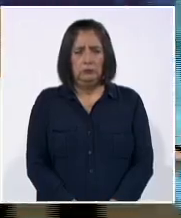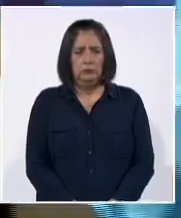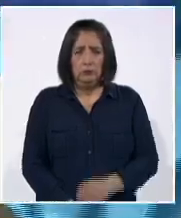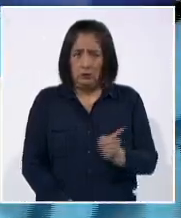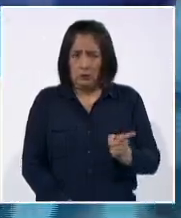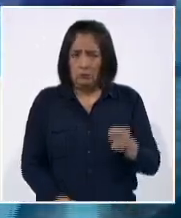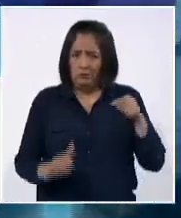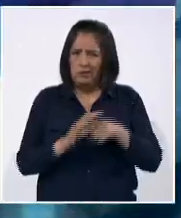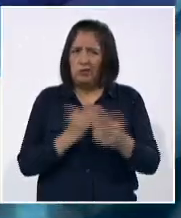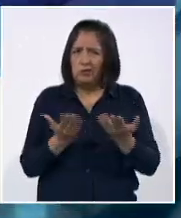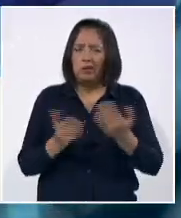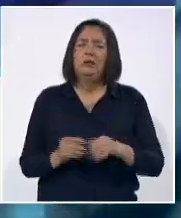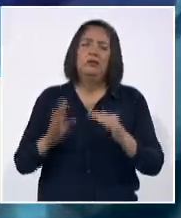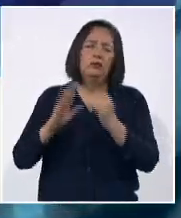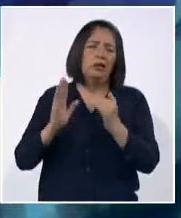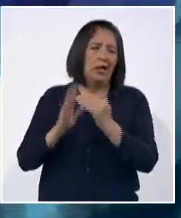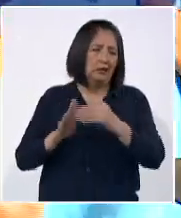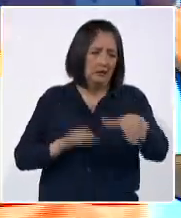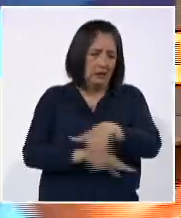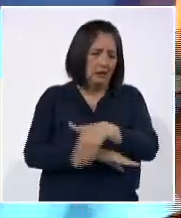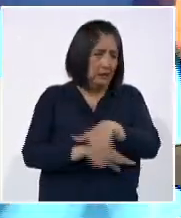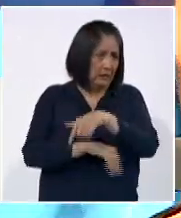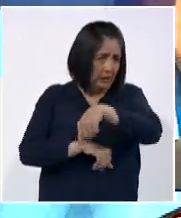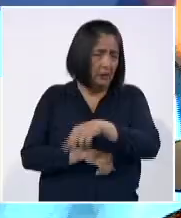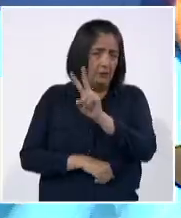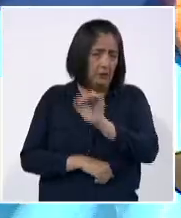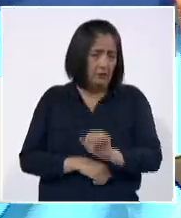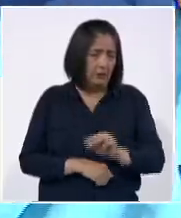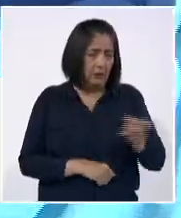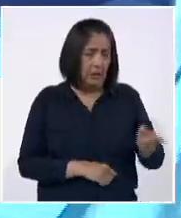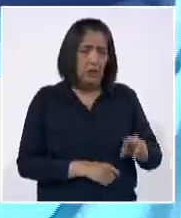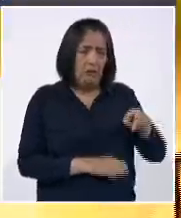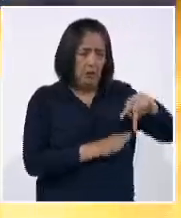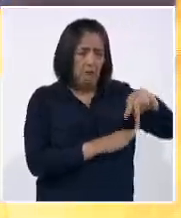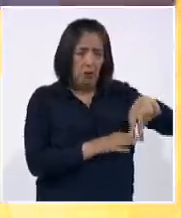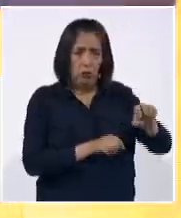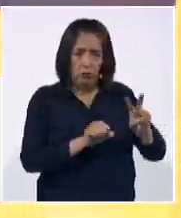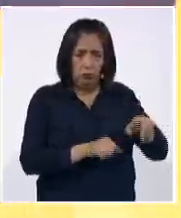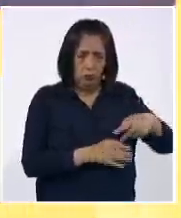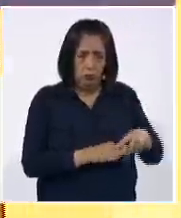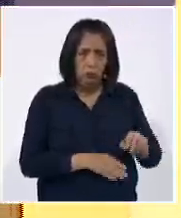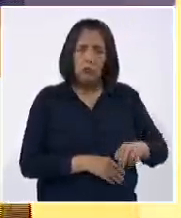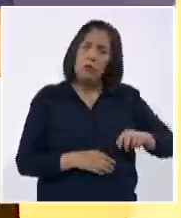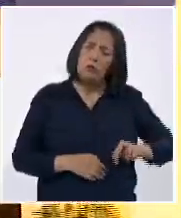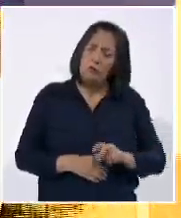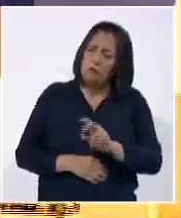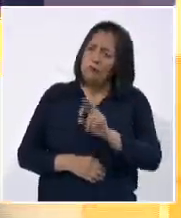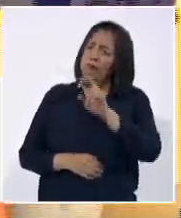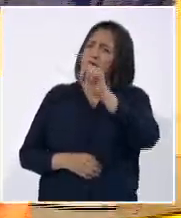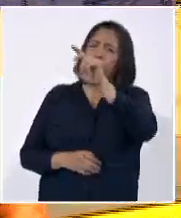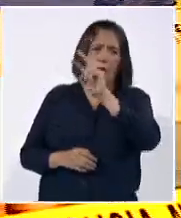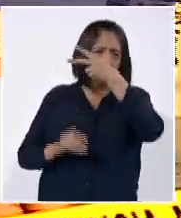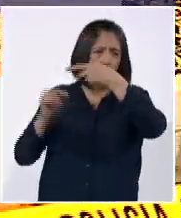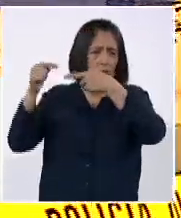El crimen ocurrió en su vivienda, en el Jirón Coricancha, en Villa María del Triunfo. 2 sujetos llegaron en una moto. Uno de ellos subió al segundo piso donde vivía